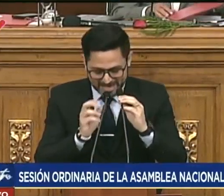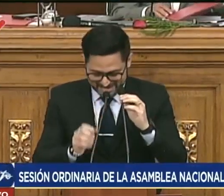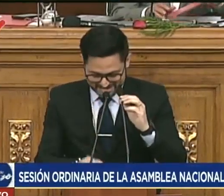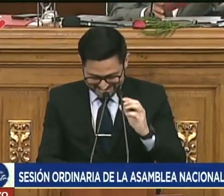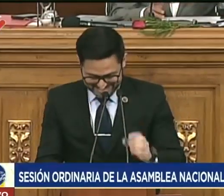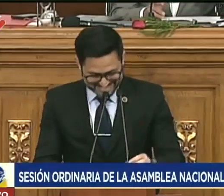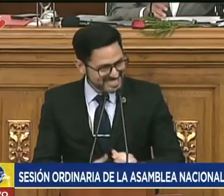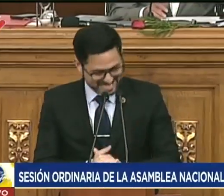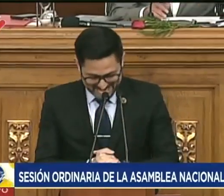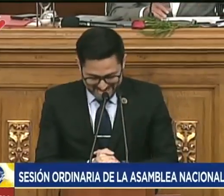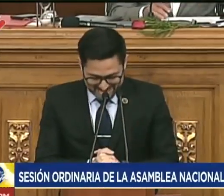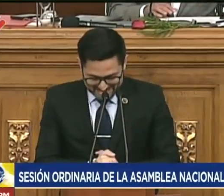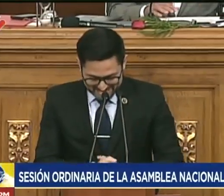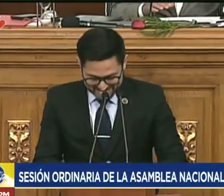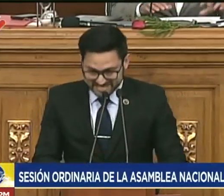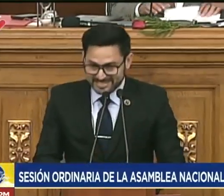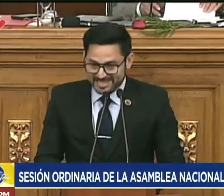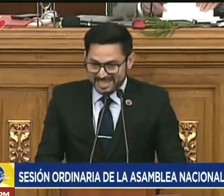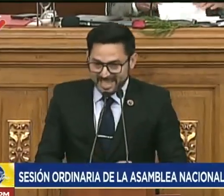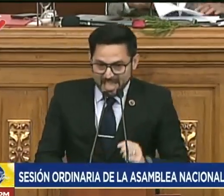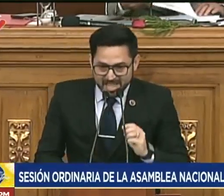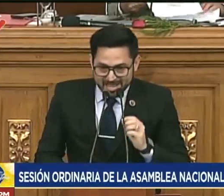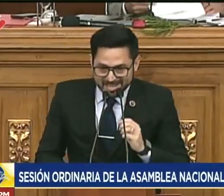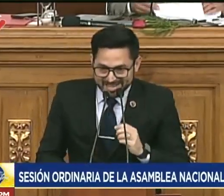¡Que viva! ¡Viva la